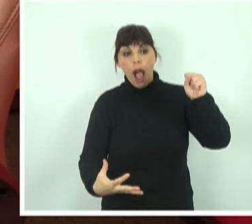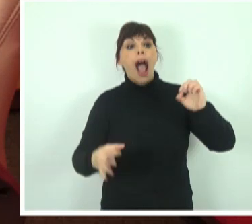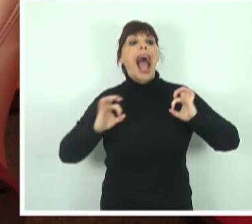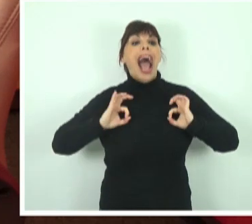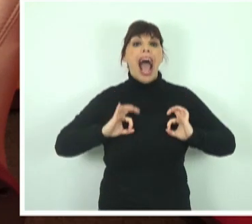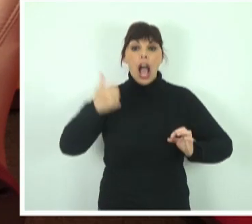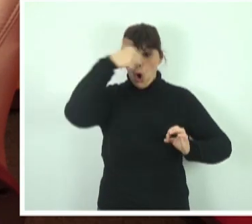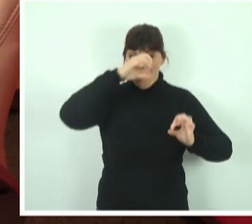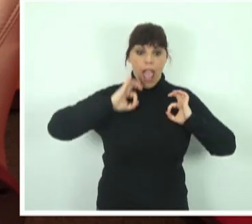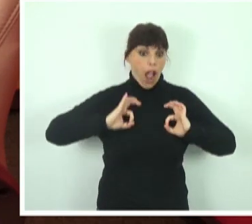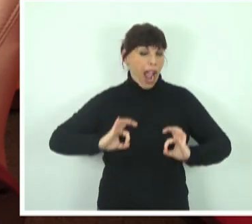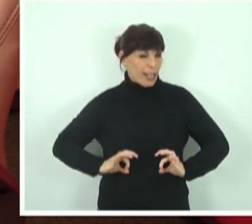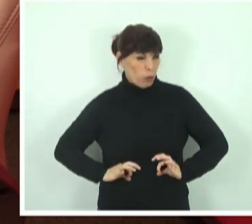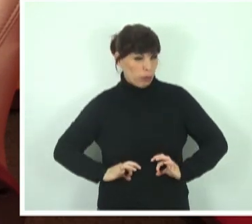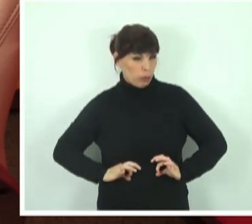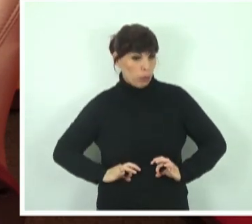sus vestiduras.